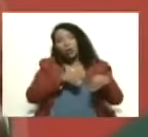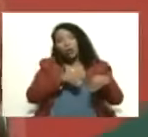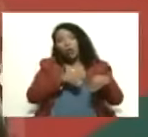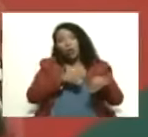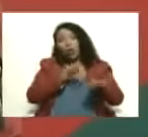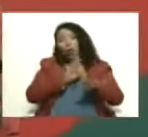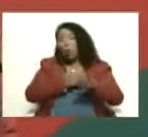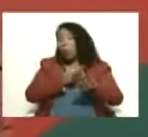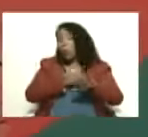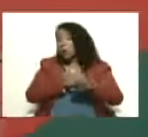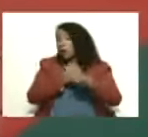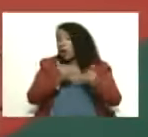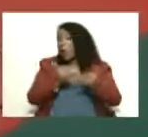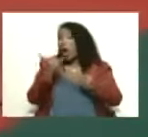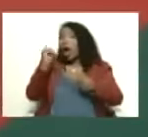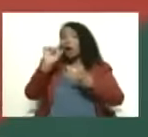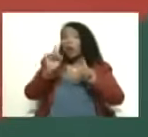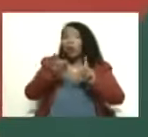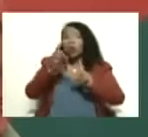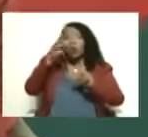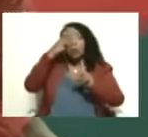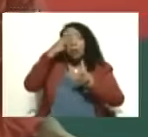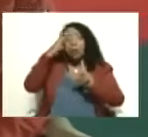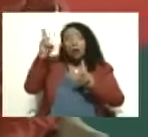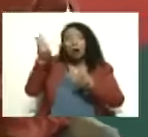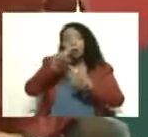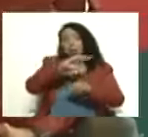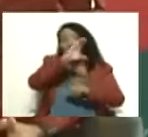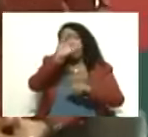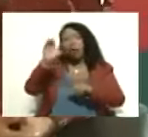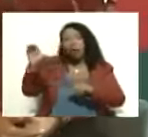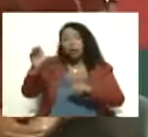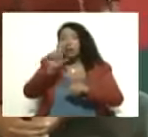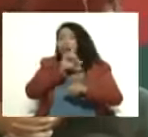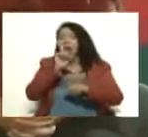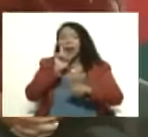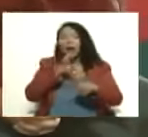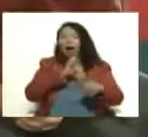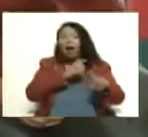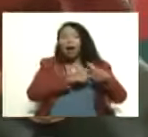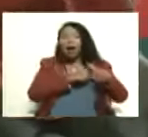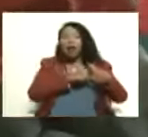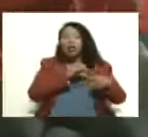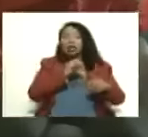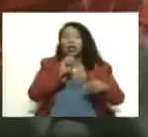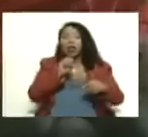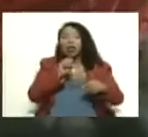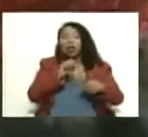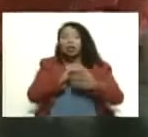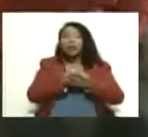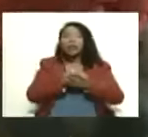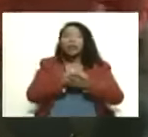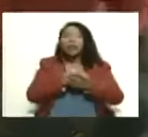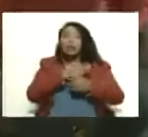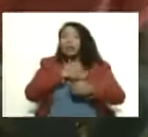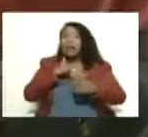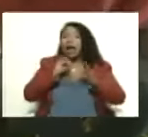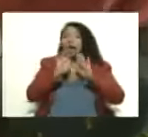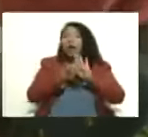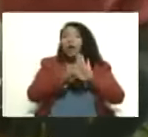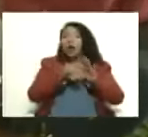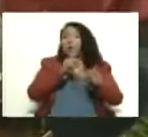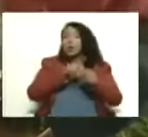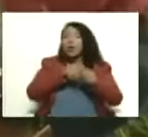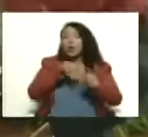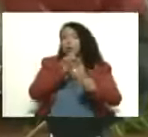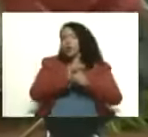lo que pasa es que ahora hay unos piratas en ese Caribe que se llaman exon mó que lo que quieren es robarnos el petróleo puro